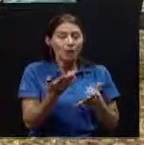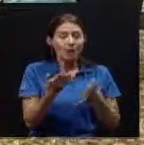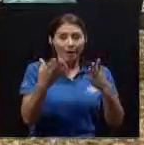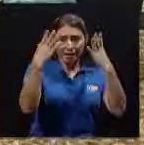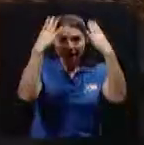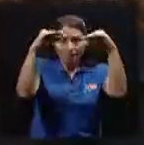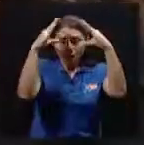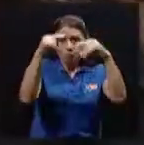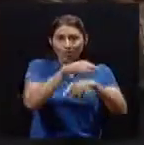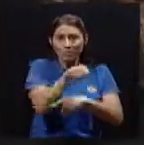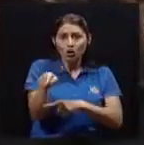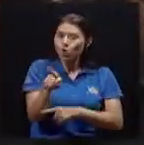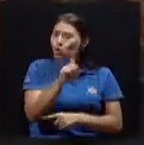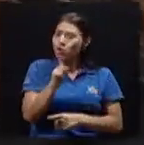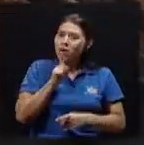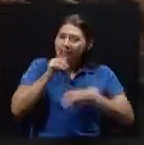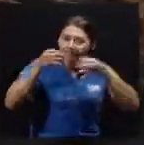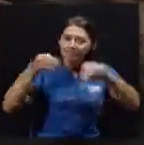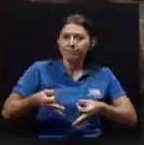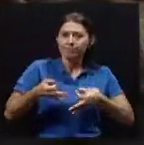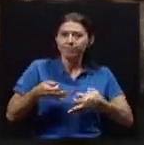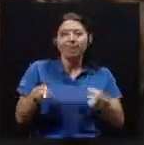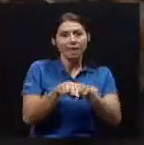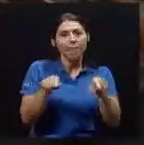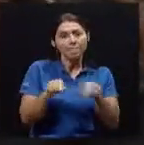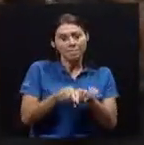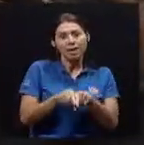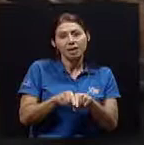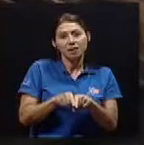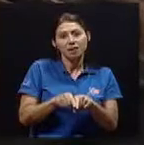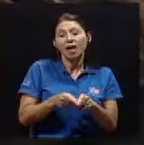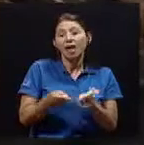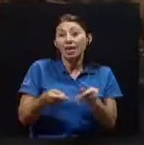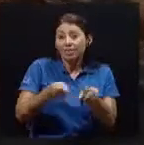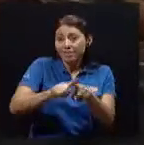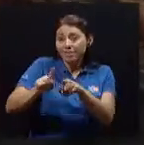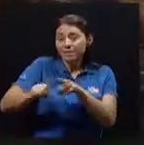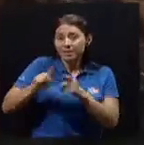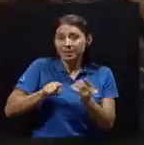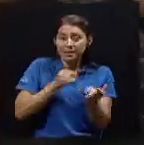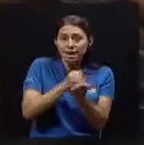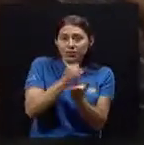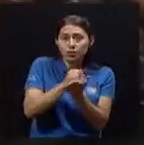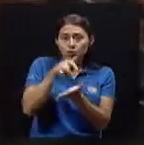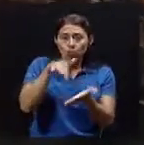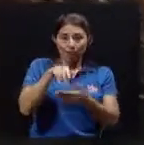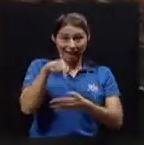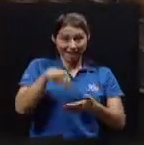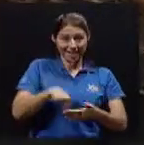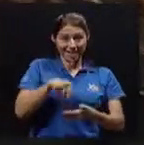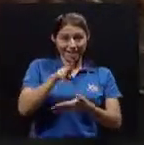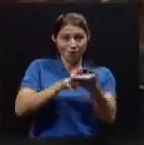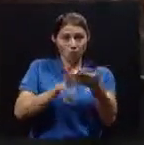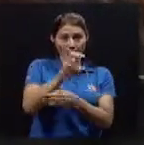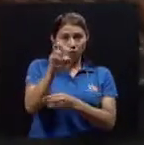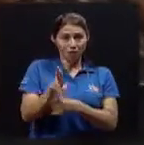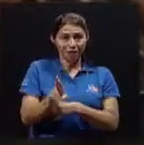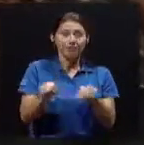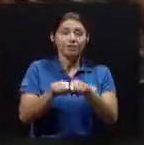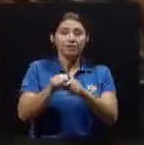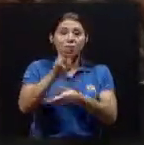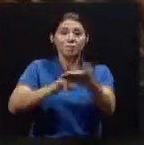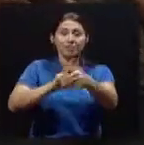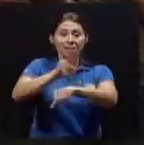señalar, don Marco, que la información que se da no es veraz y es una de las quejas, sí, claro, también. Varios estudios aquí en la Universidad de Costa Rica, en la